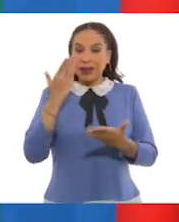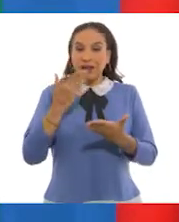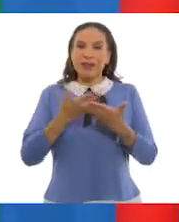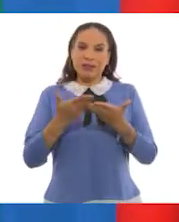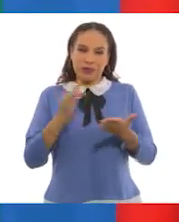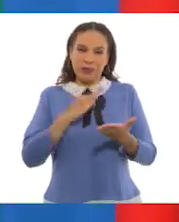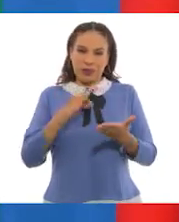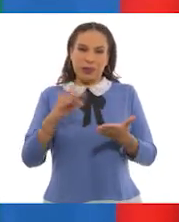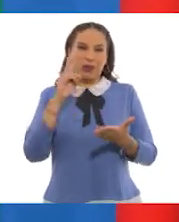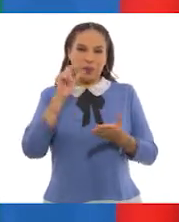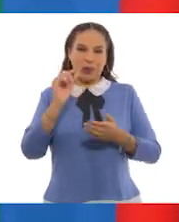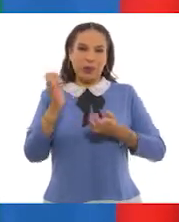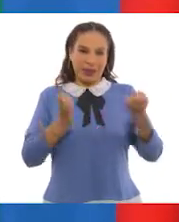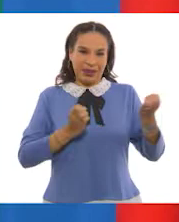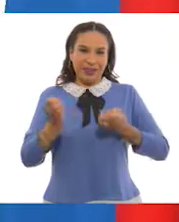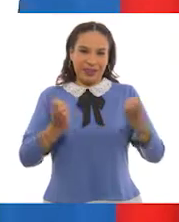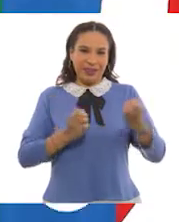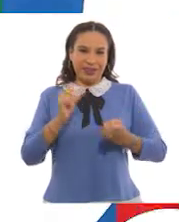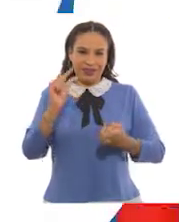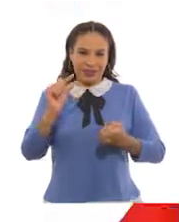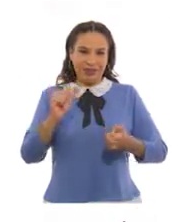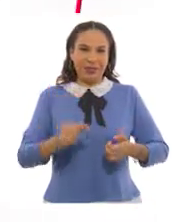a movernos un poco.